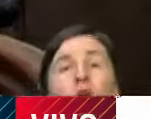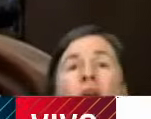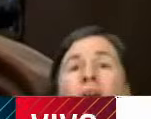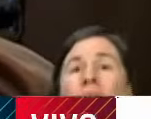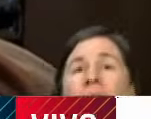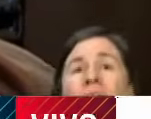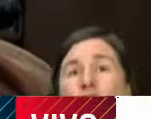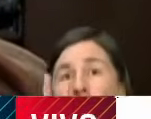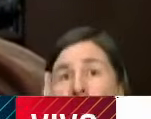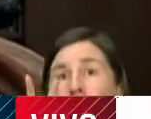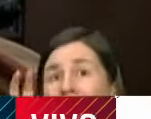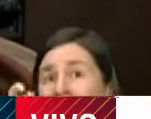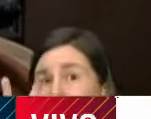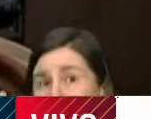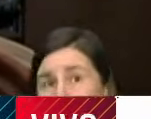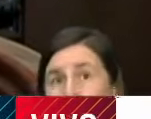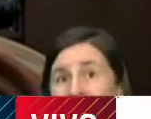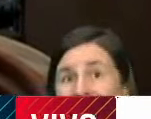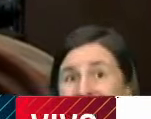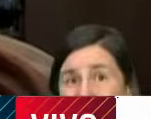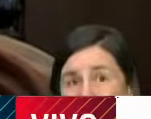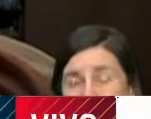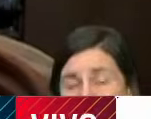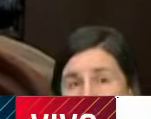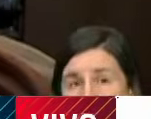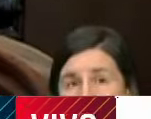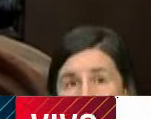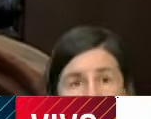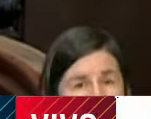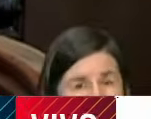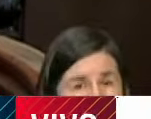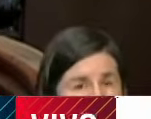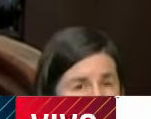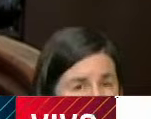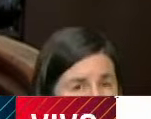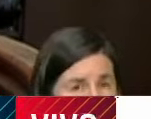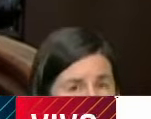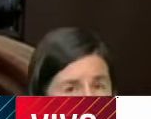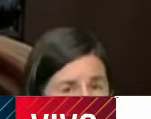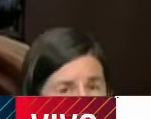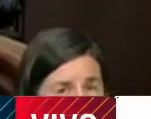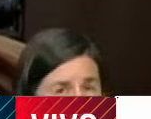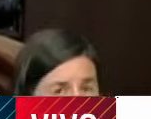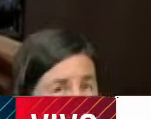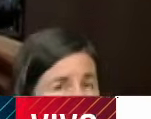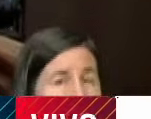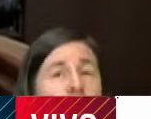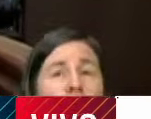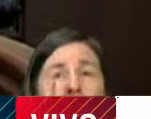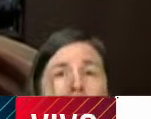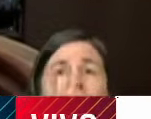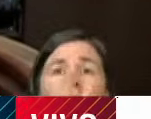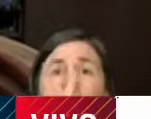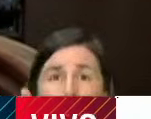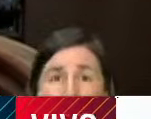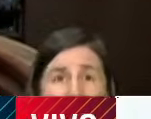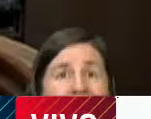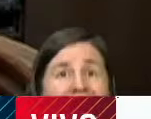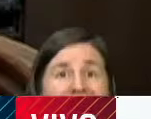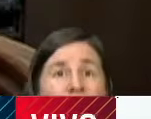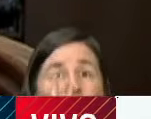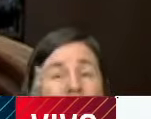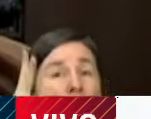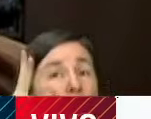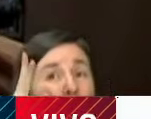fisco, o sea, de los impuestos, el dinero es fungible. Lo que dice la oposición es, bueno, pero vos de ese presupuesto me vas a sacar el 3%, en realidad